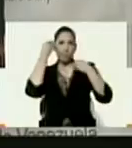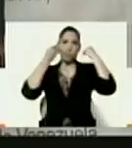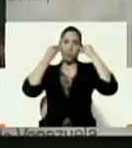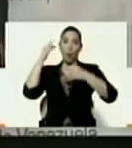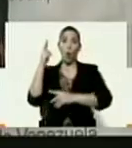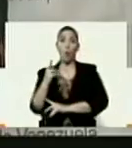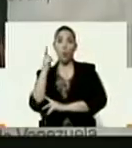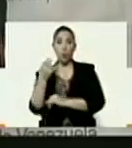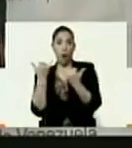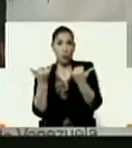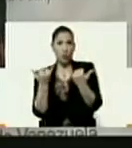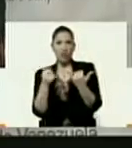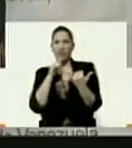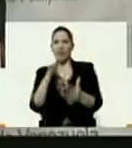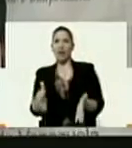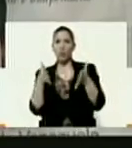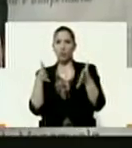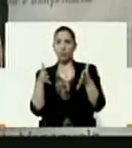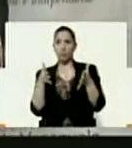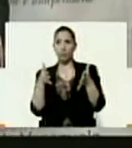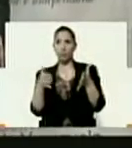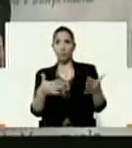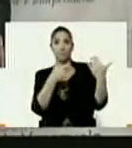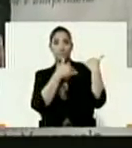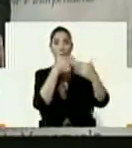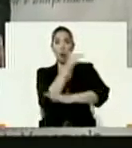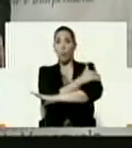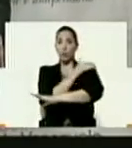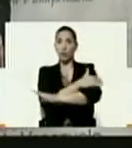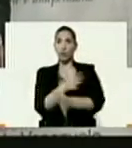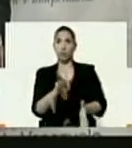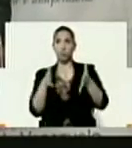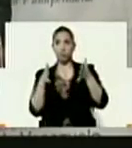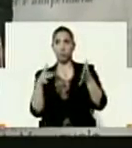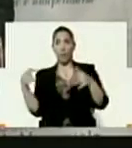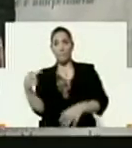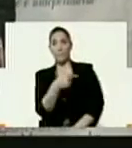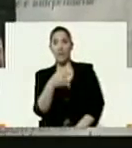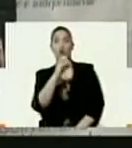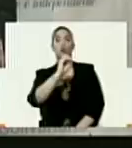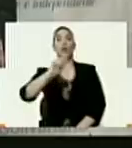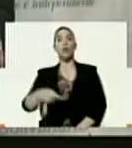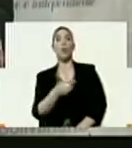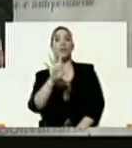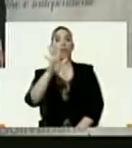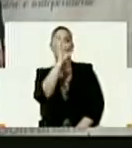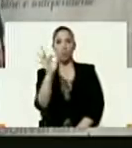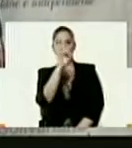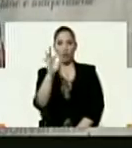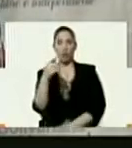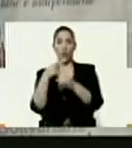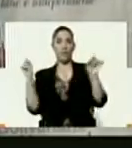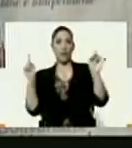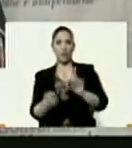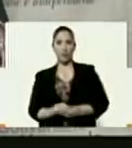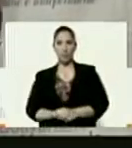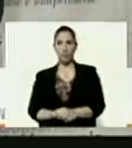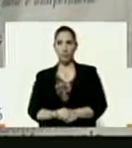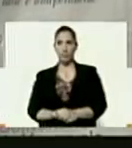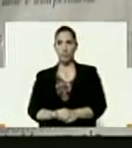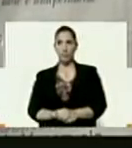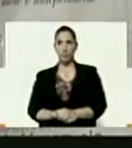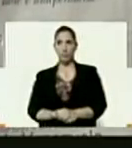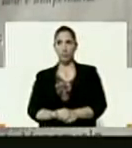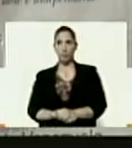acaba de haber elecciones. El representante de la derecha ganó con menos de 0,5% de diferencia.